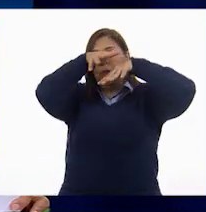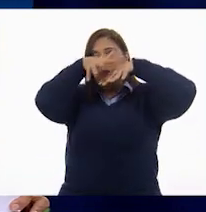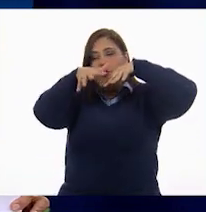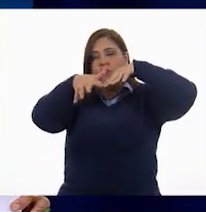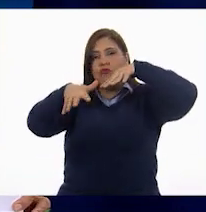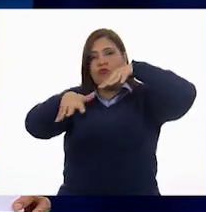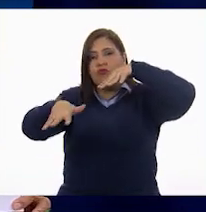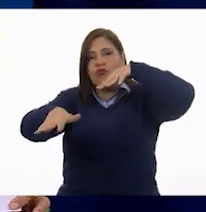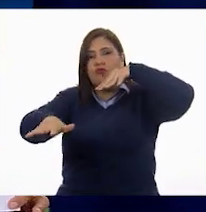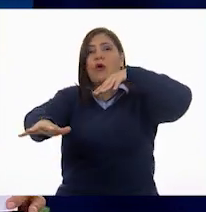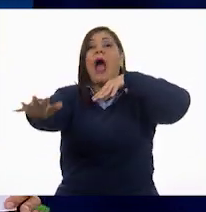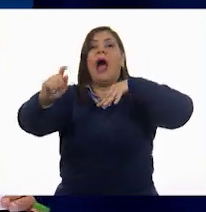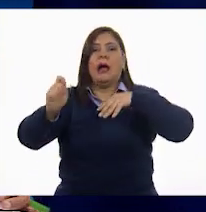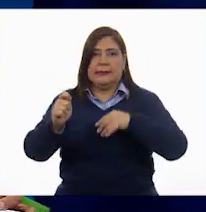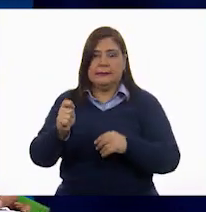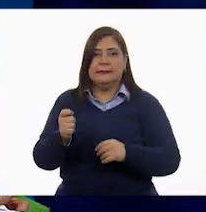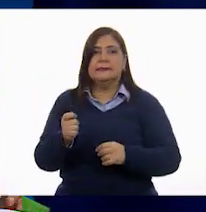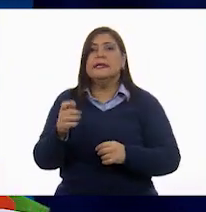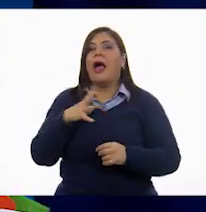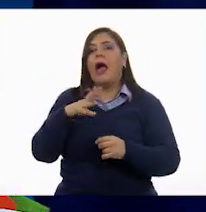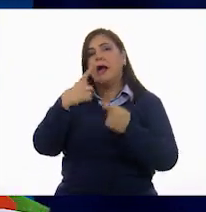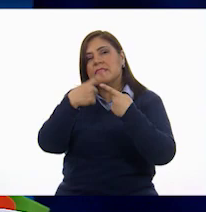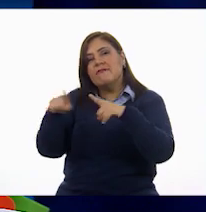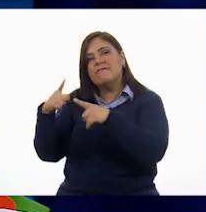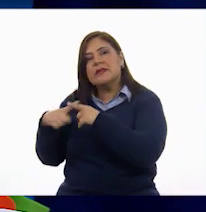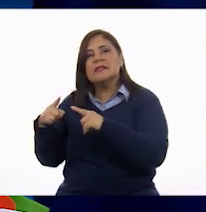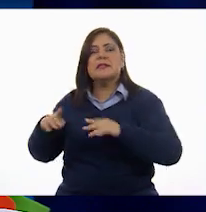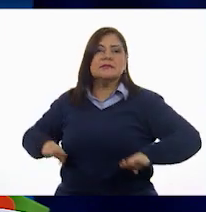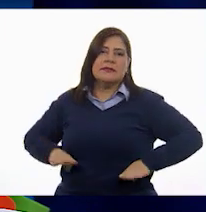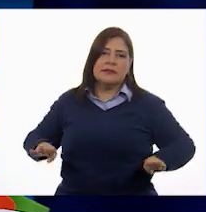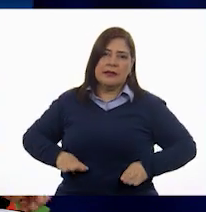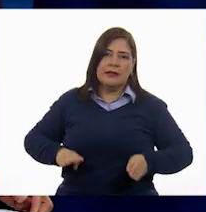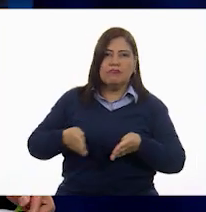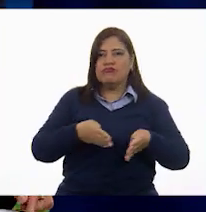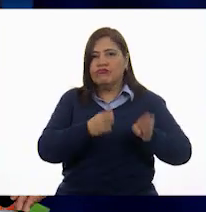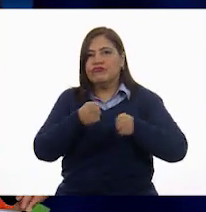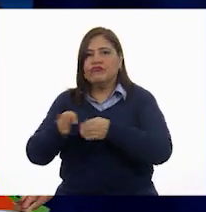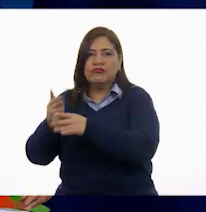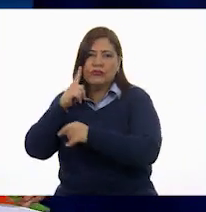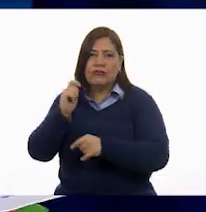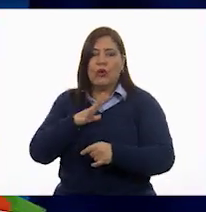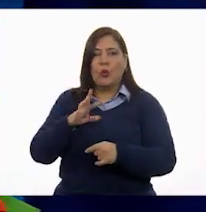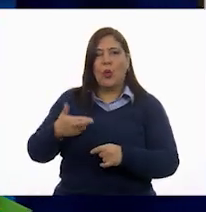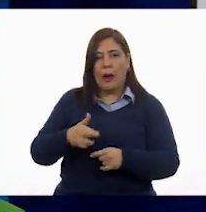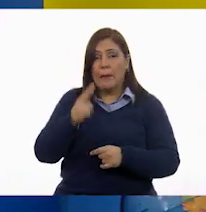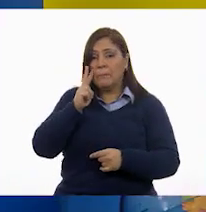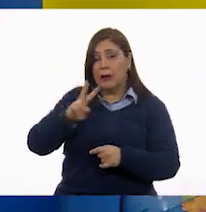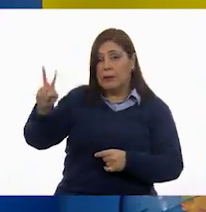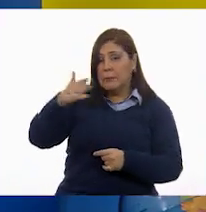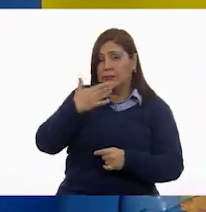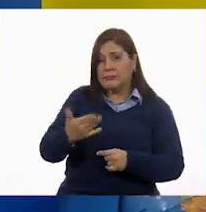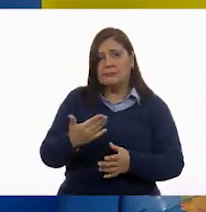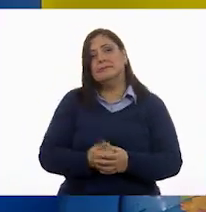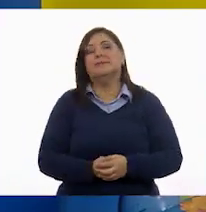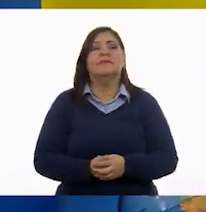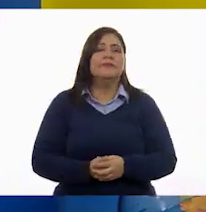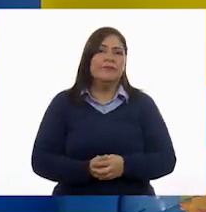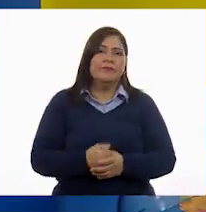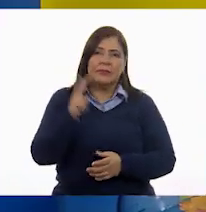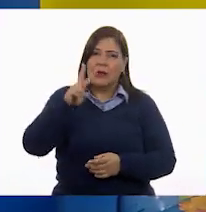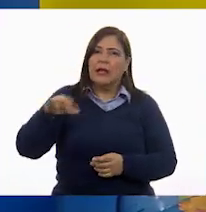hasta llegar al mar. Y hay varios tipos de ríos. Fíjate bien, esta parte es bien interesante. Podemos